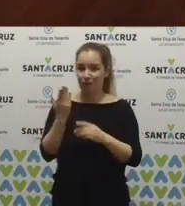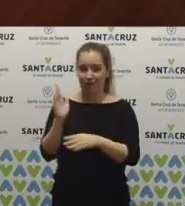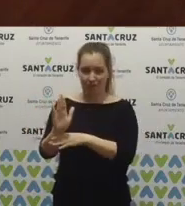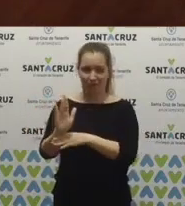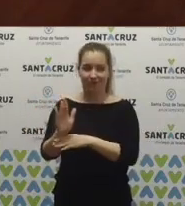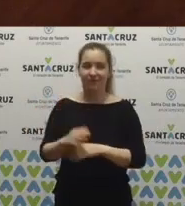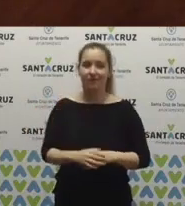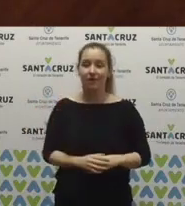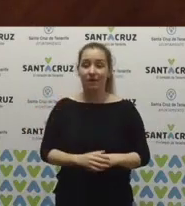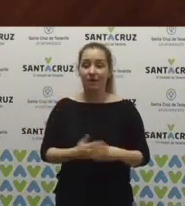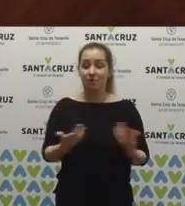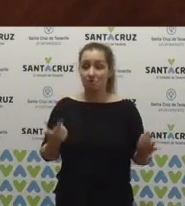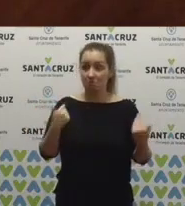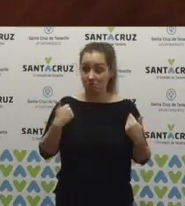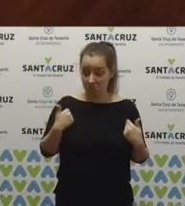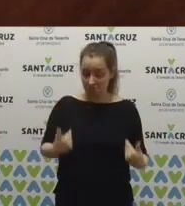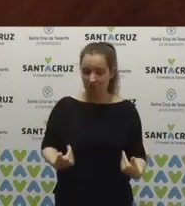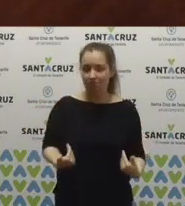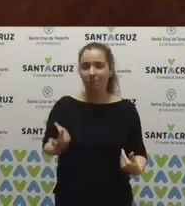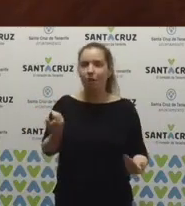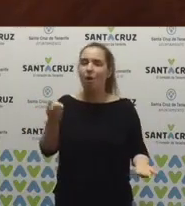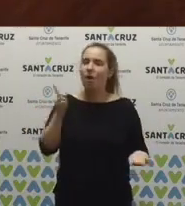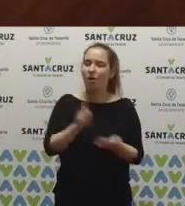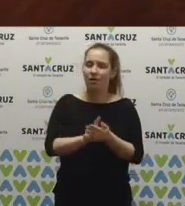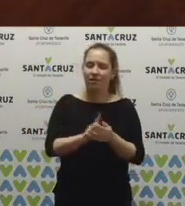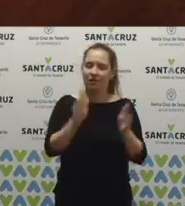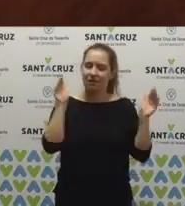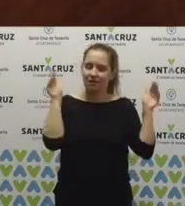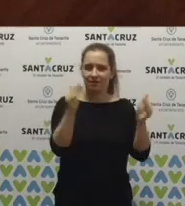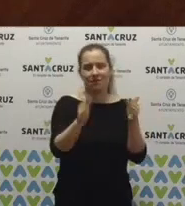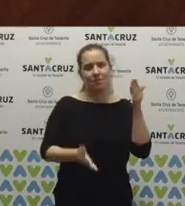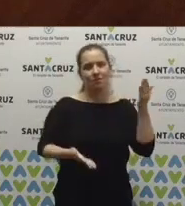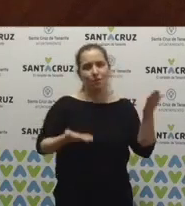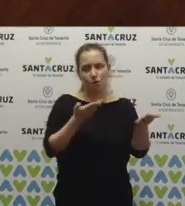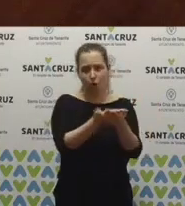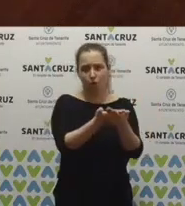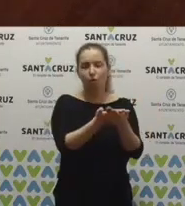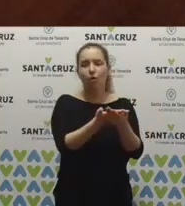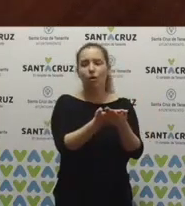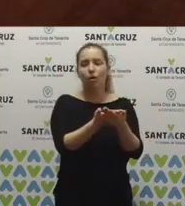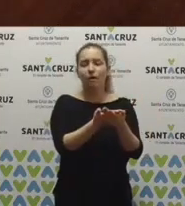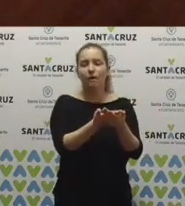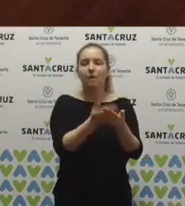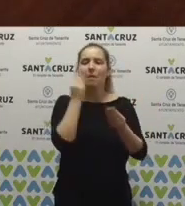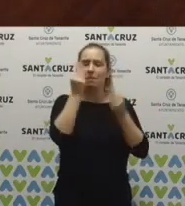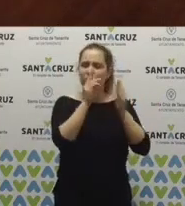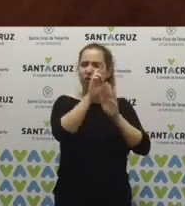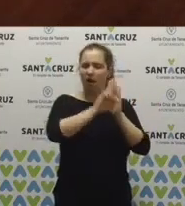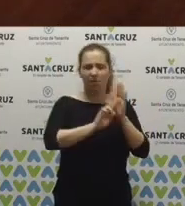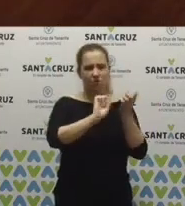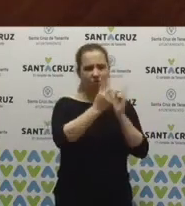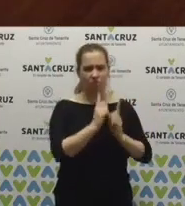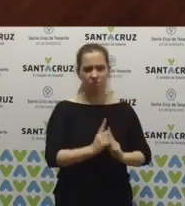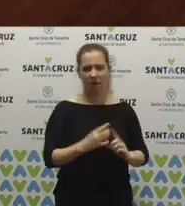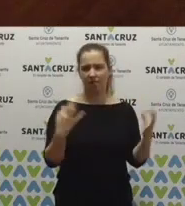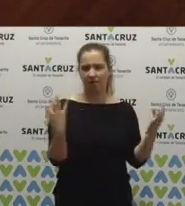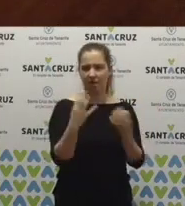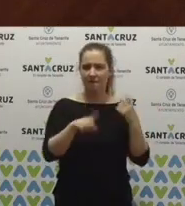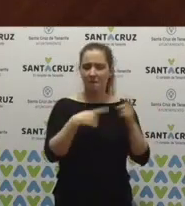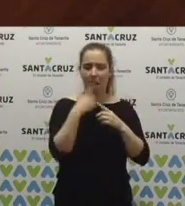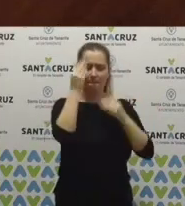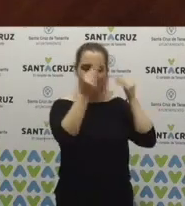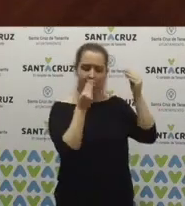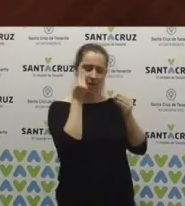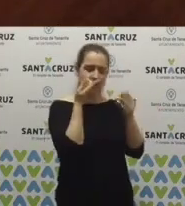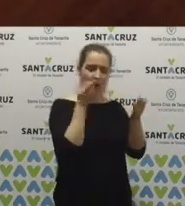yo volviendo otra otra vez a la emoción sí creo que habría que cambiar el reglamento creo que había que darle una pensada